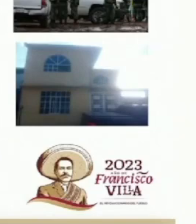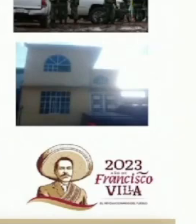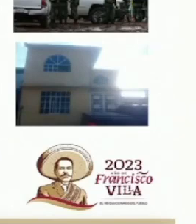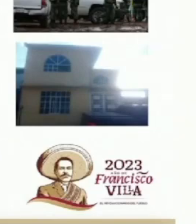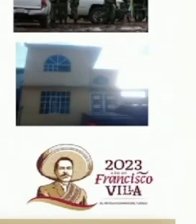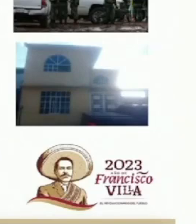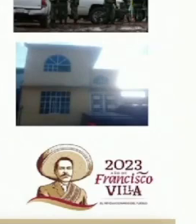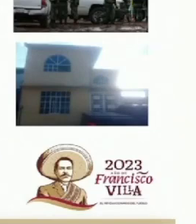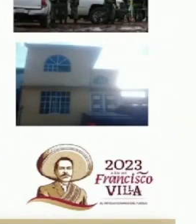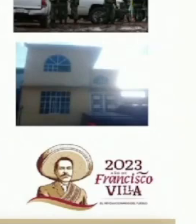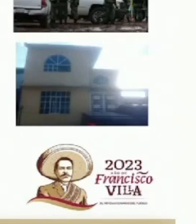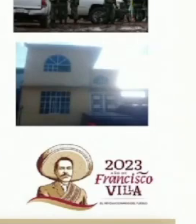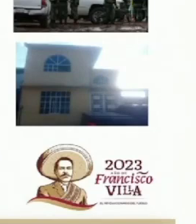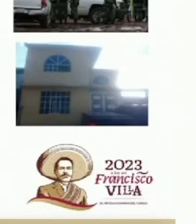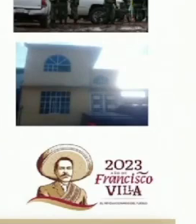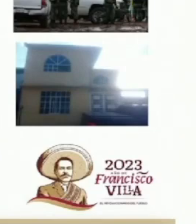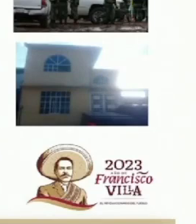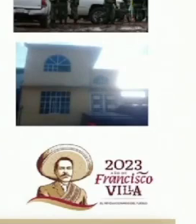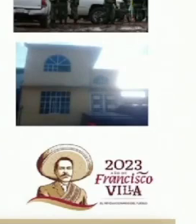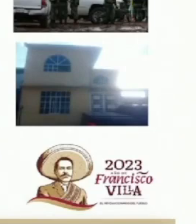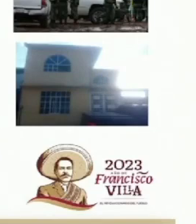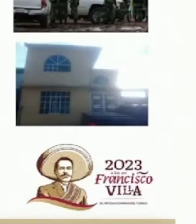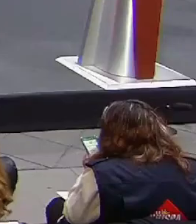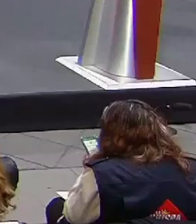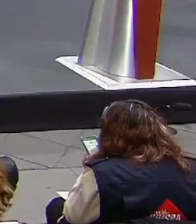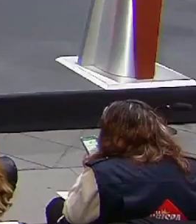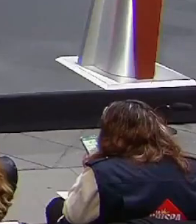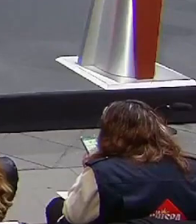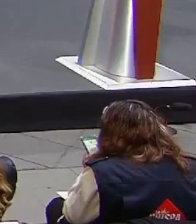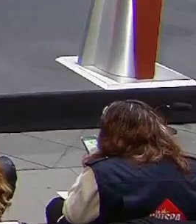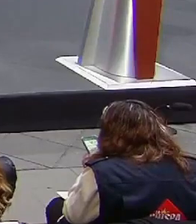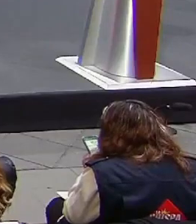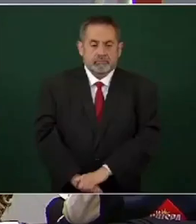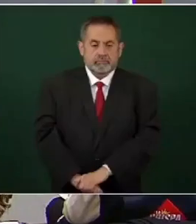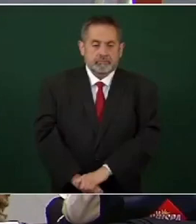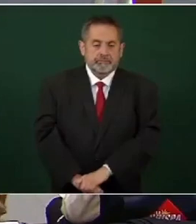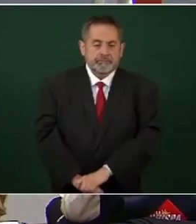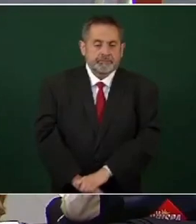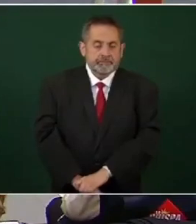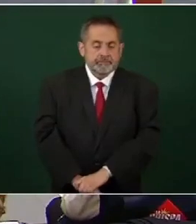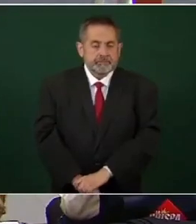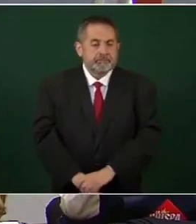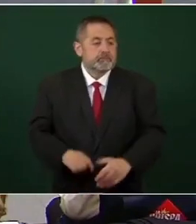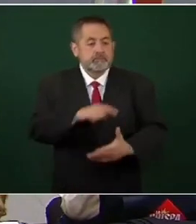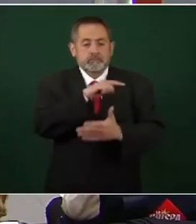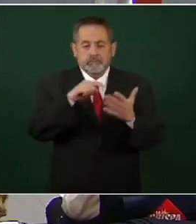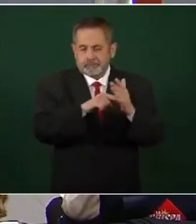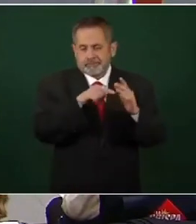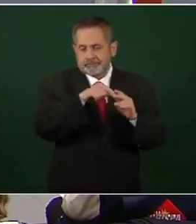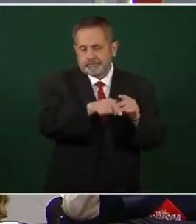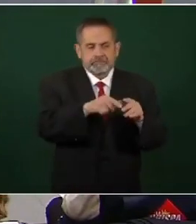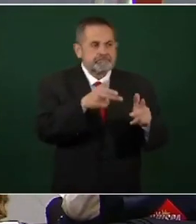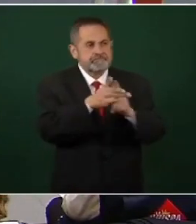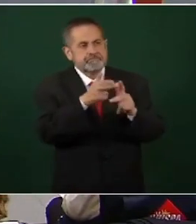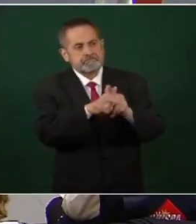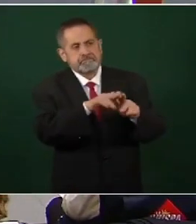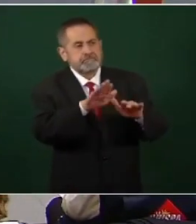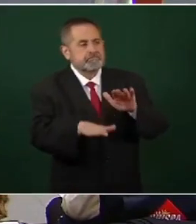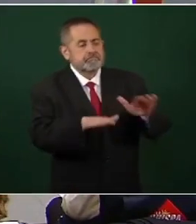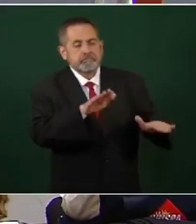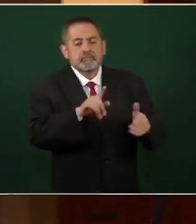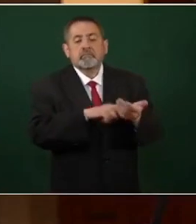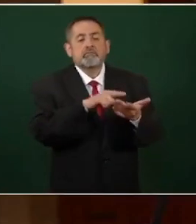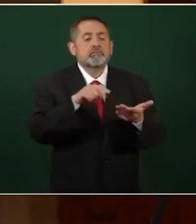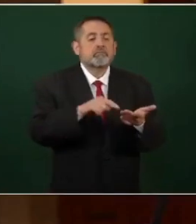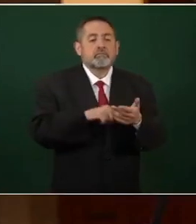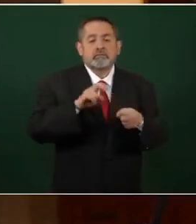hechos ocurrieron en julio del 2020 en un centro de rehabilitación o anexo en la comunidad de